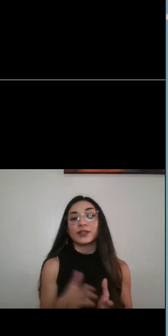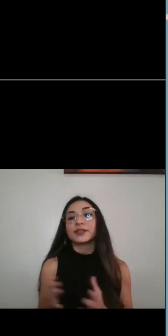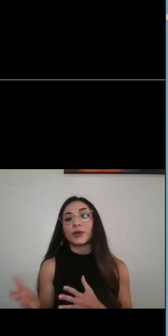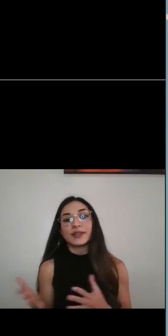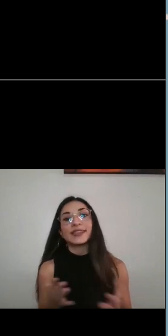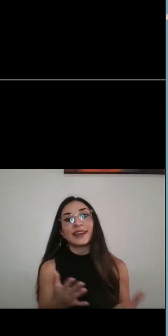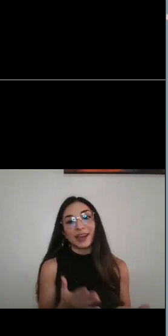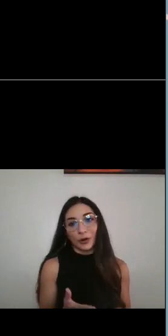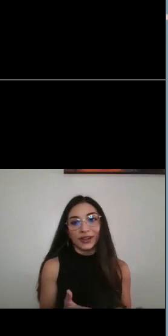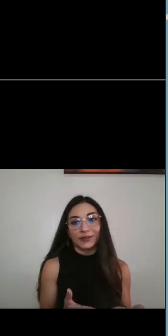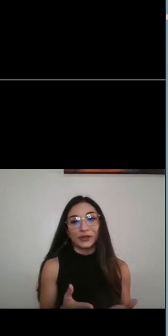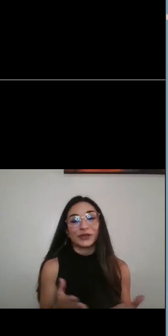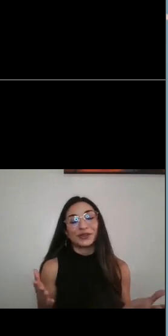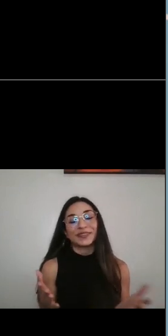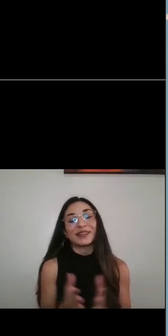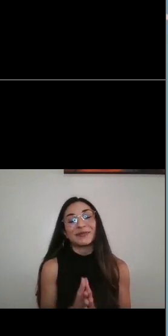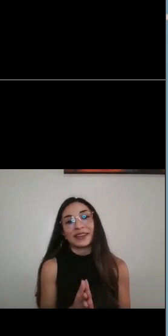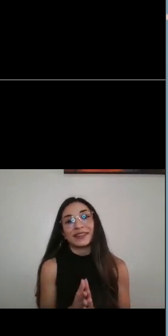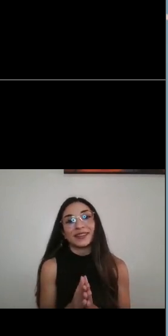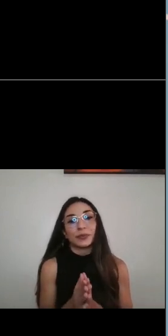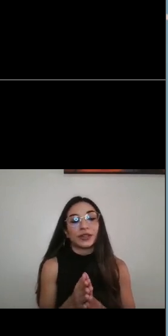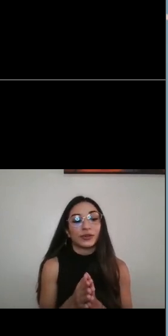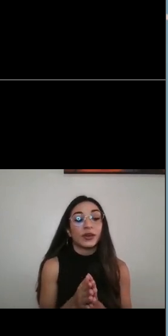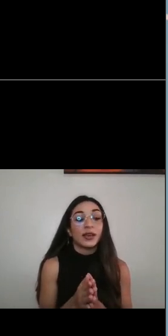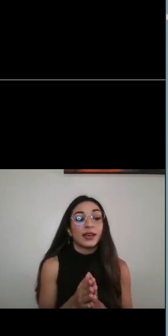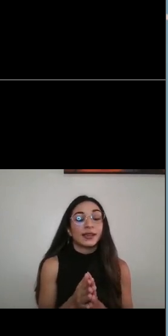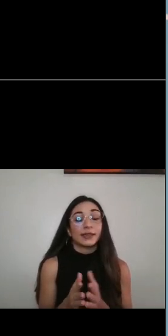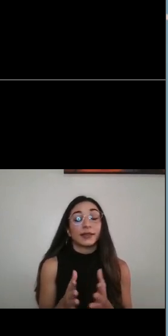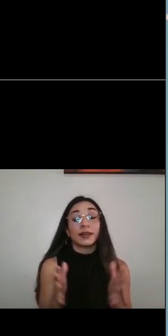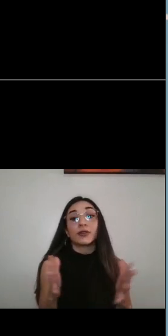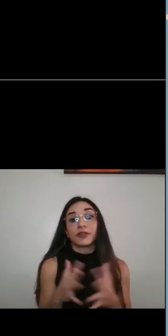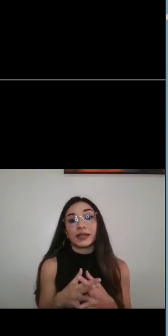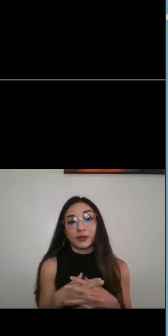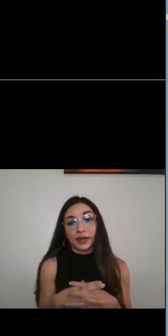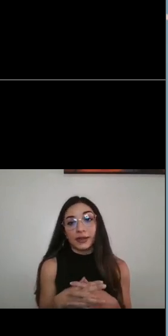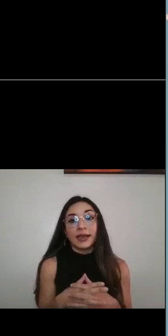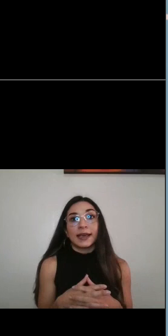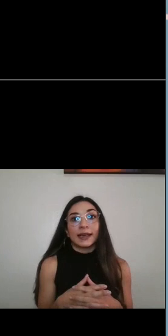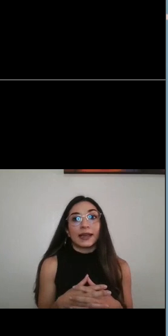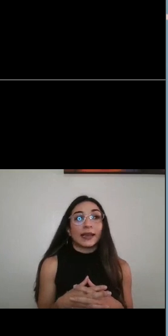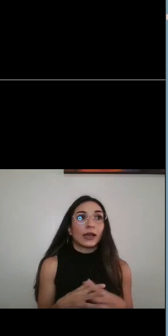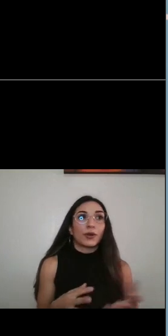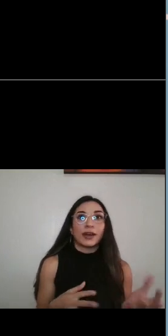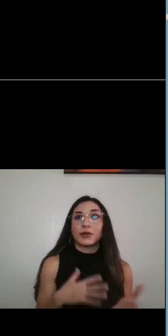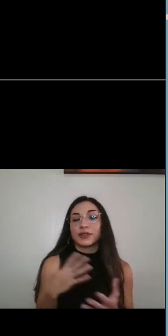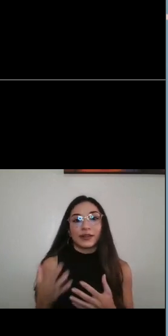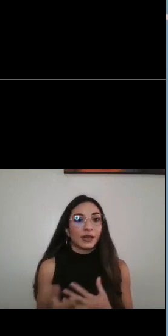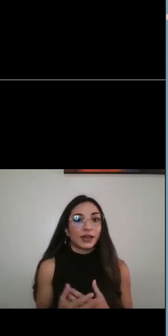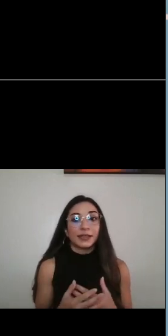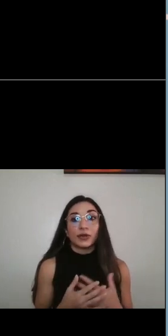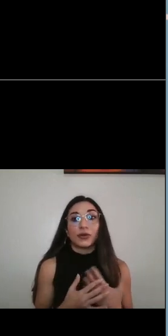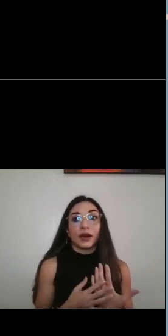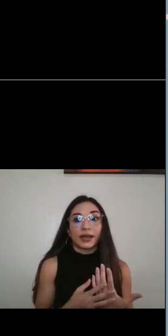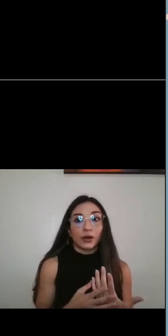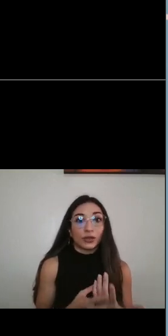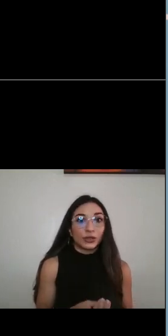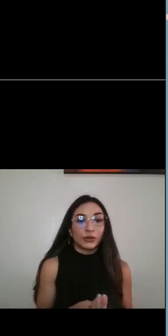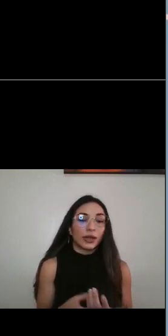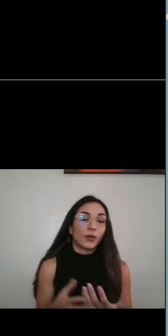una es consecuencia de la otra, por eso son tan importantes y por eso están tan correlacionadas. El lenguaje no se va a dar si no